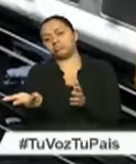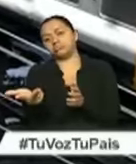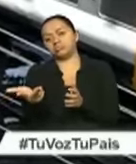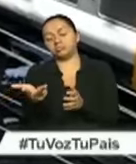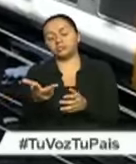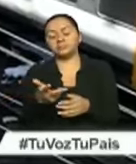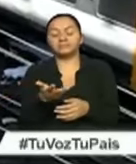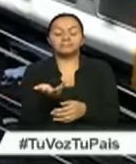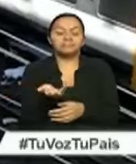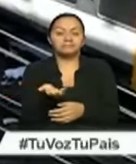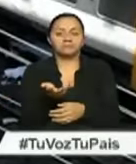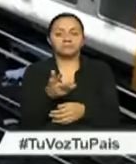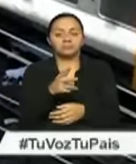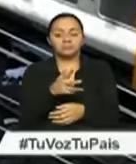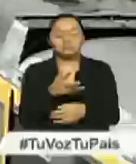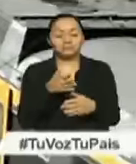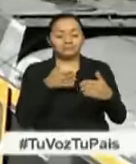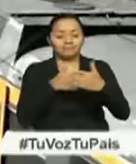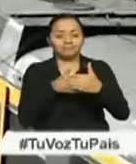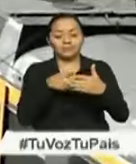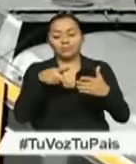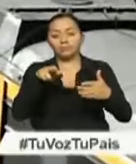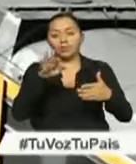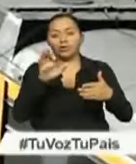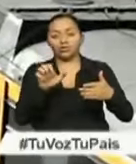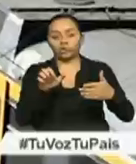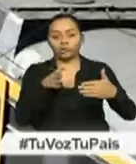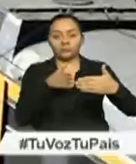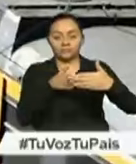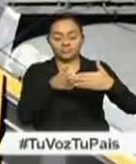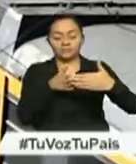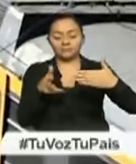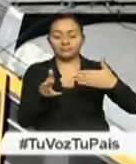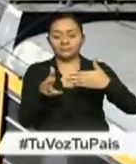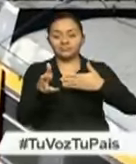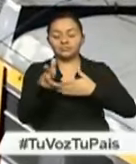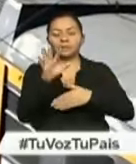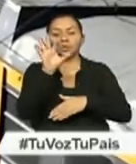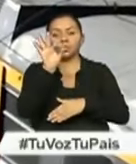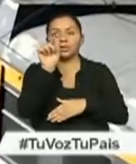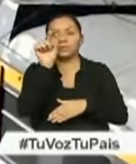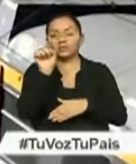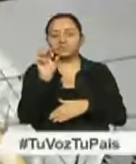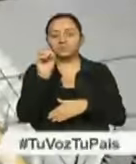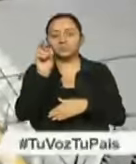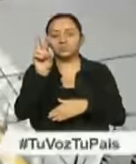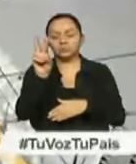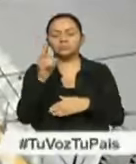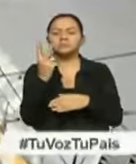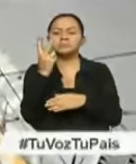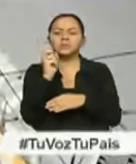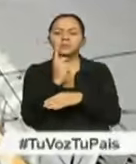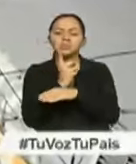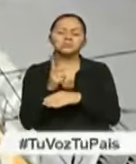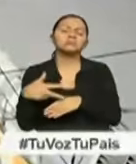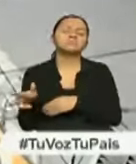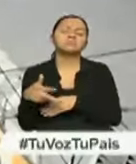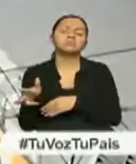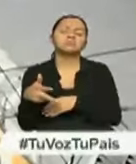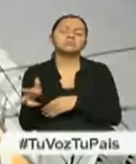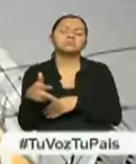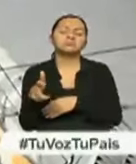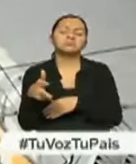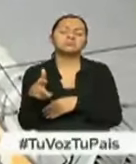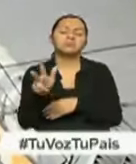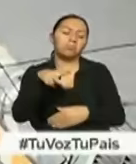Vigo con la ciudad portuguesa de Oporto. El tren partió de Vigo a las 9:02 y se accidentó unos 20 minutos más tarde cuando entraba a la